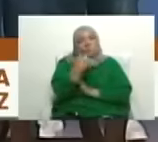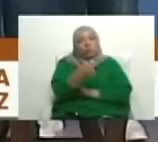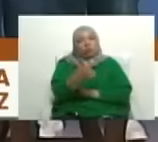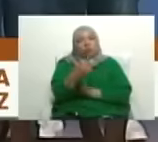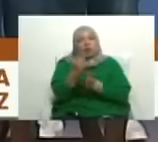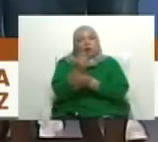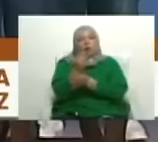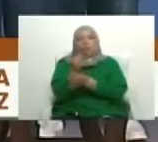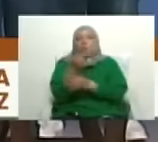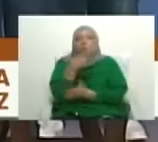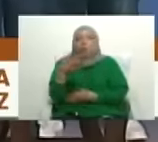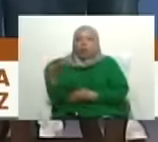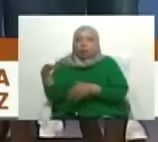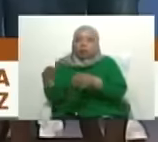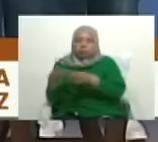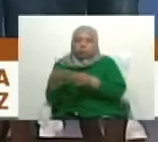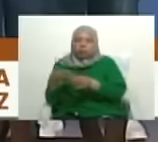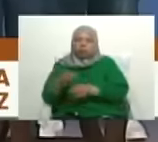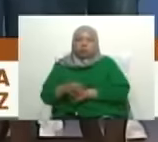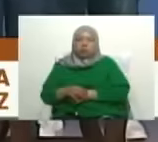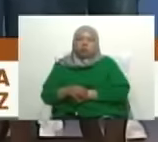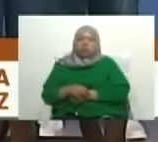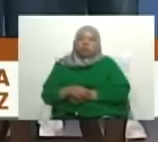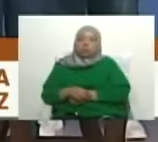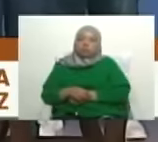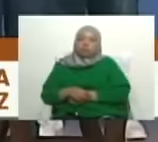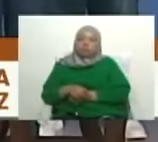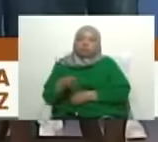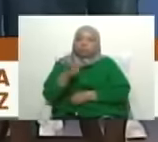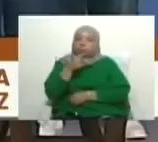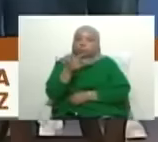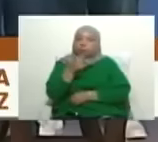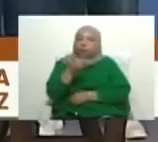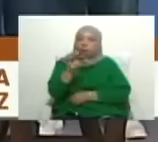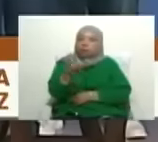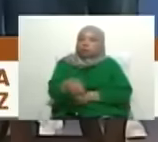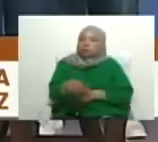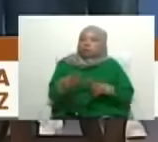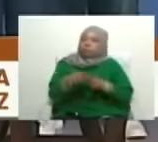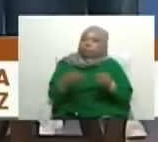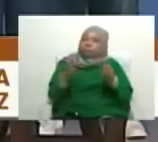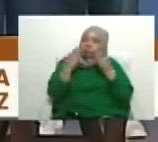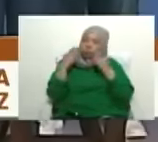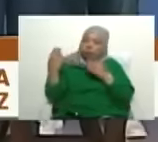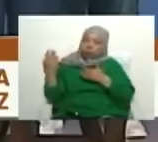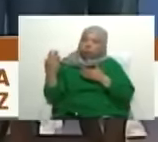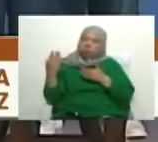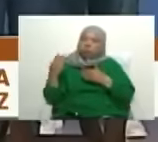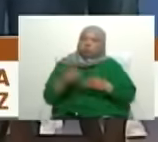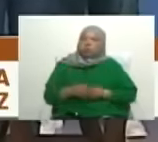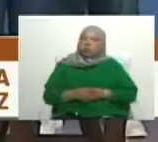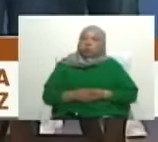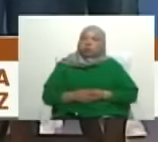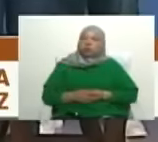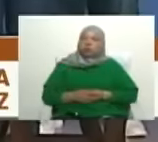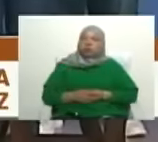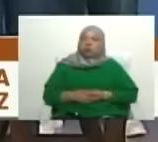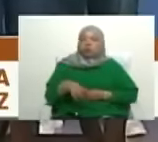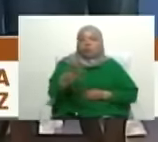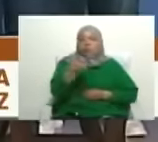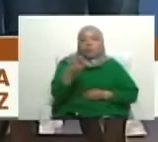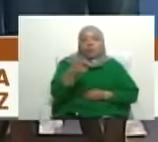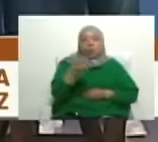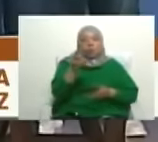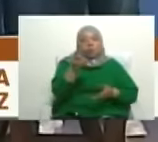Blanco, íbamos a hacer esto, y siempre va a haber un periodista que va a decir tal cosa. Íbamos a tomar tal cuartel,